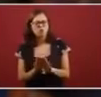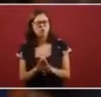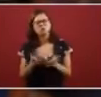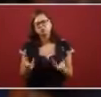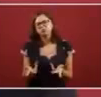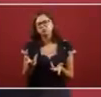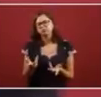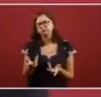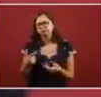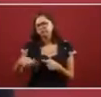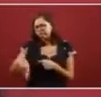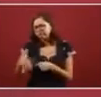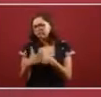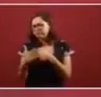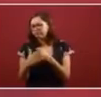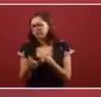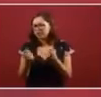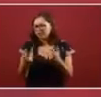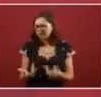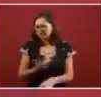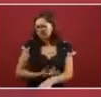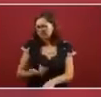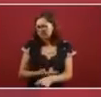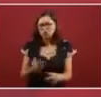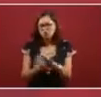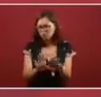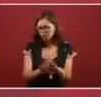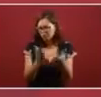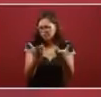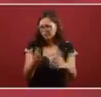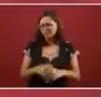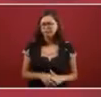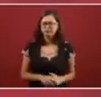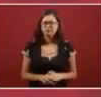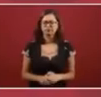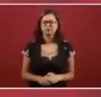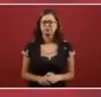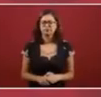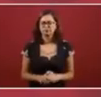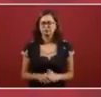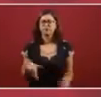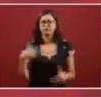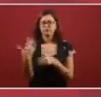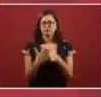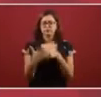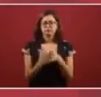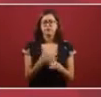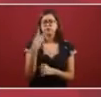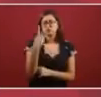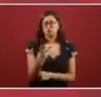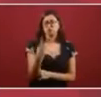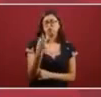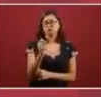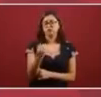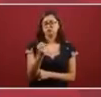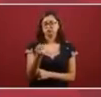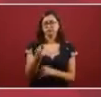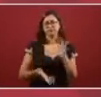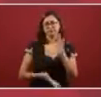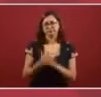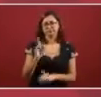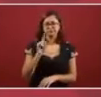Pavlovich. Vamos a estar el día 2 en Hermosillo y el